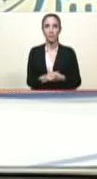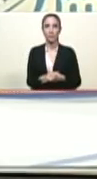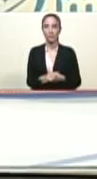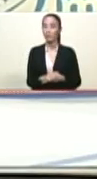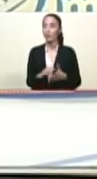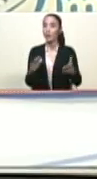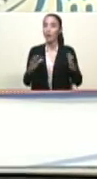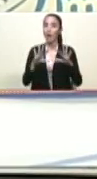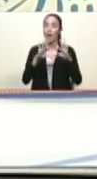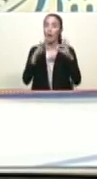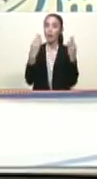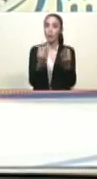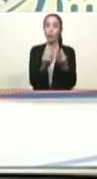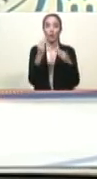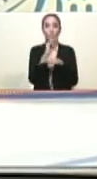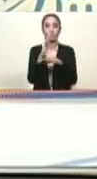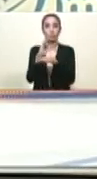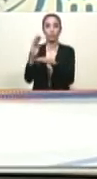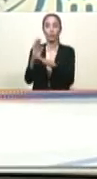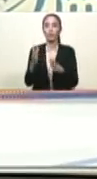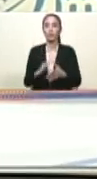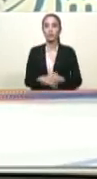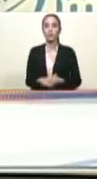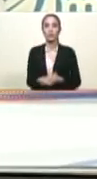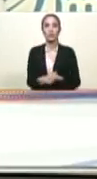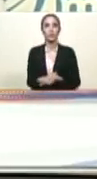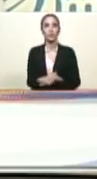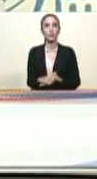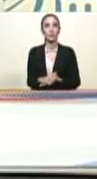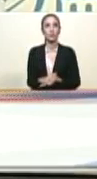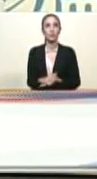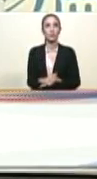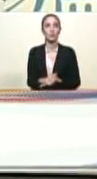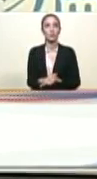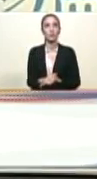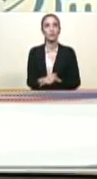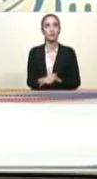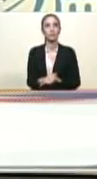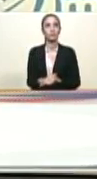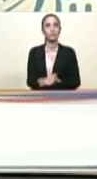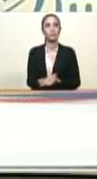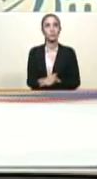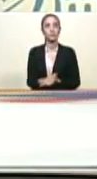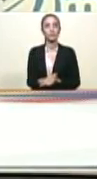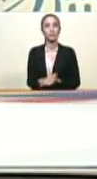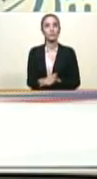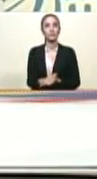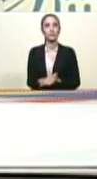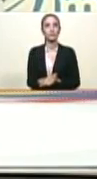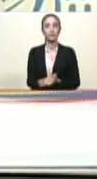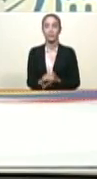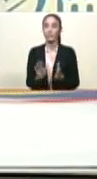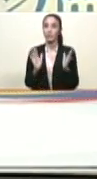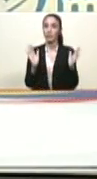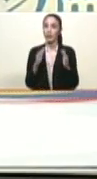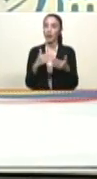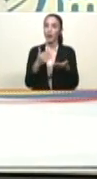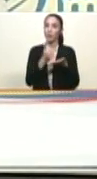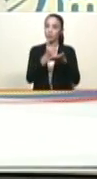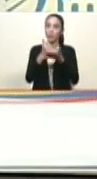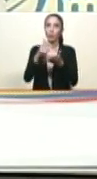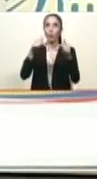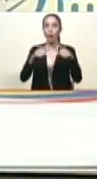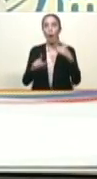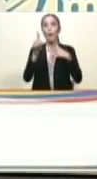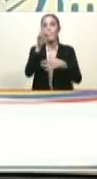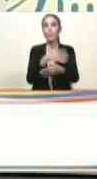Hogares de la Patria la va a proteger integralmente. No solo con el bono de Hogares de la Patria, que a Jemmy le estaría correspondiendo un